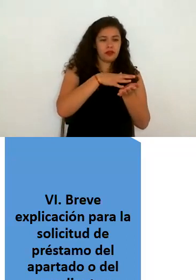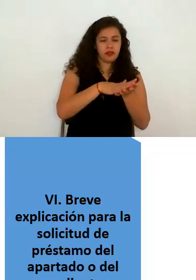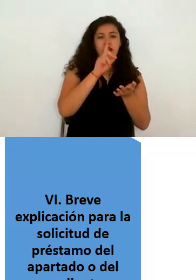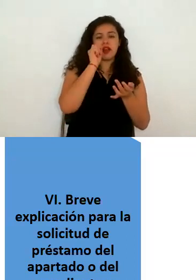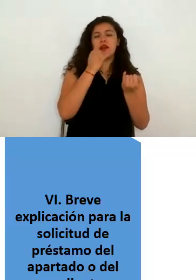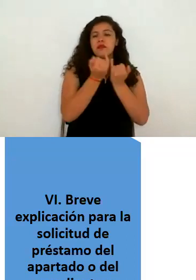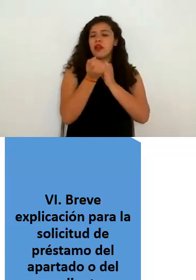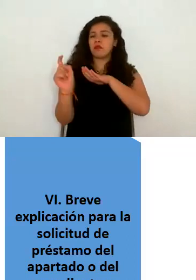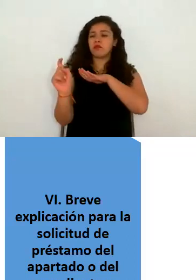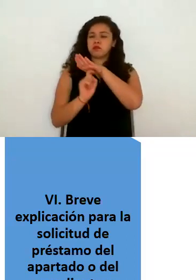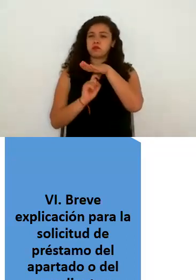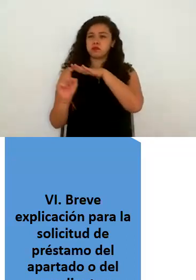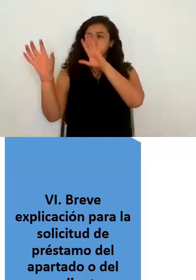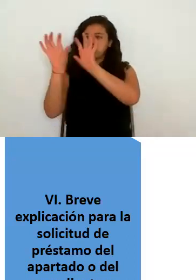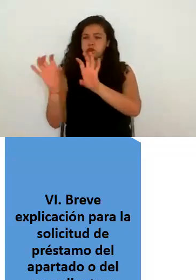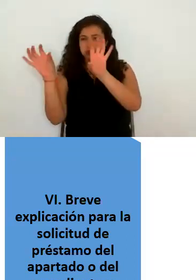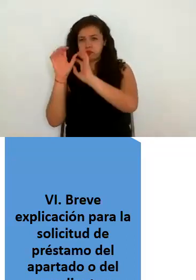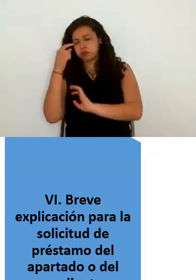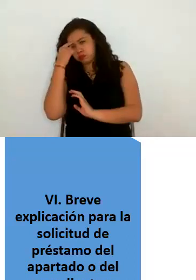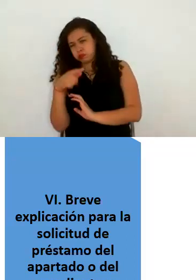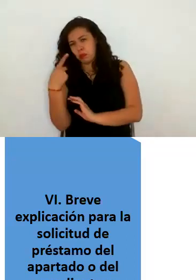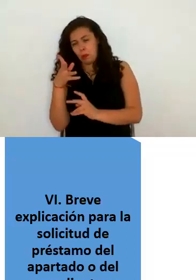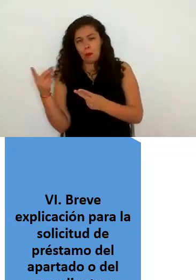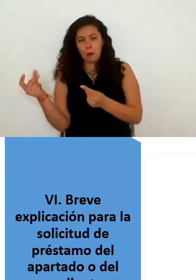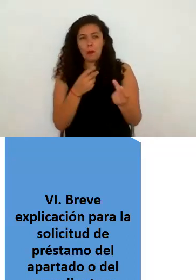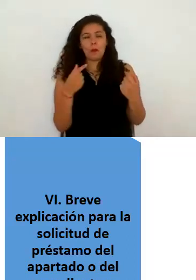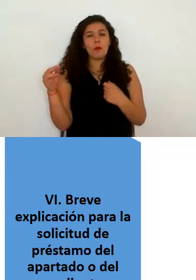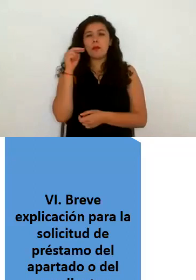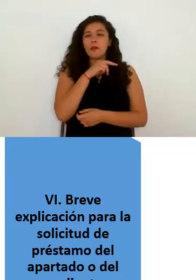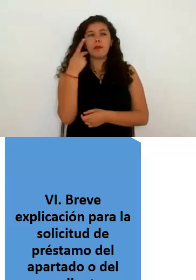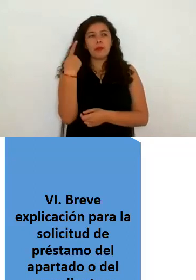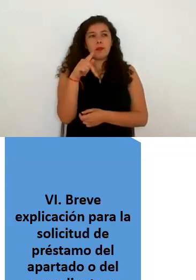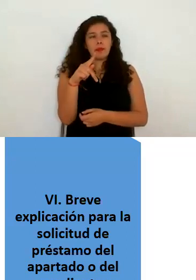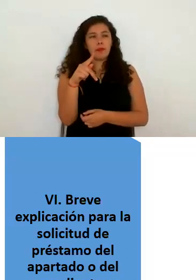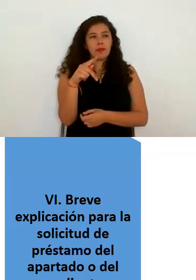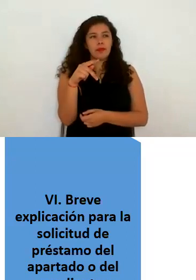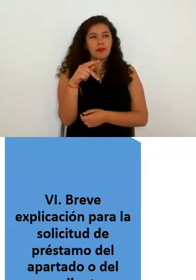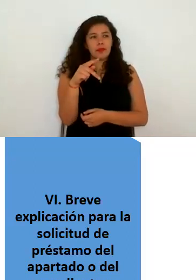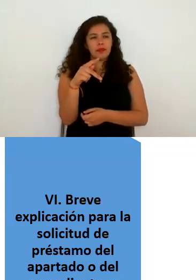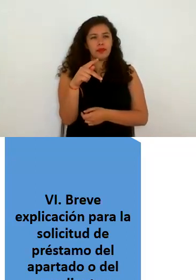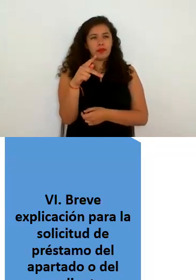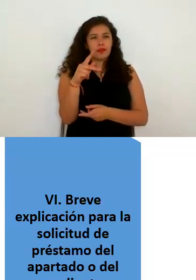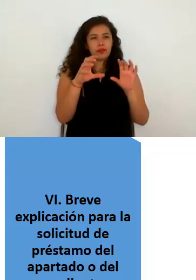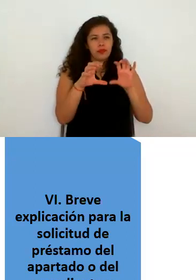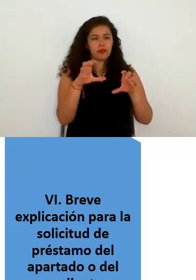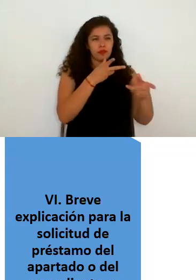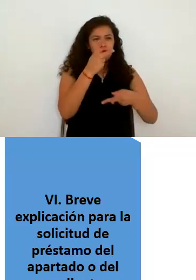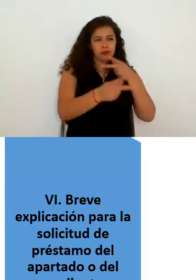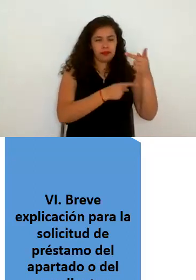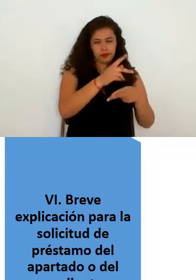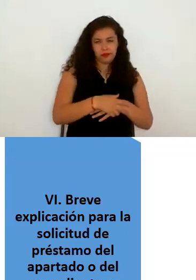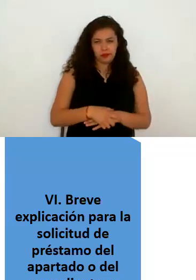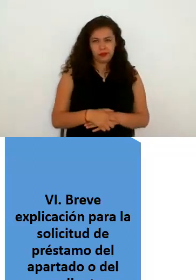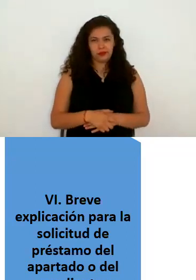control electrónico para agilizar las búsquedas de los expedientes que están prestados.